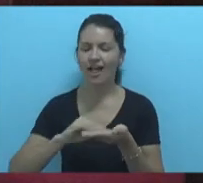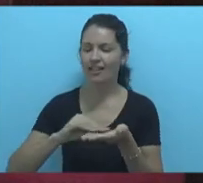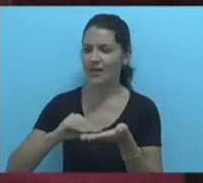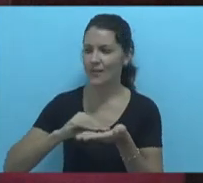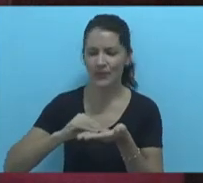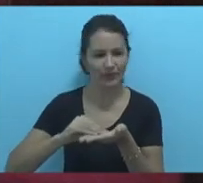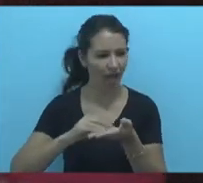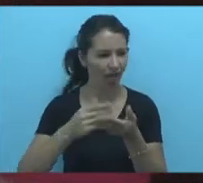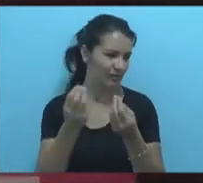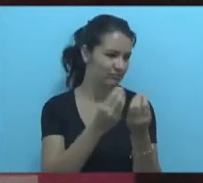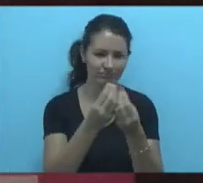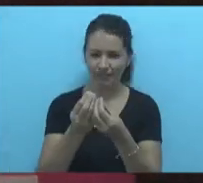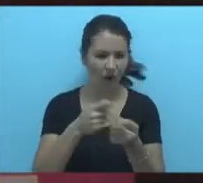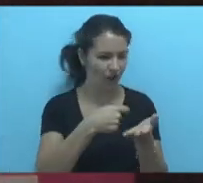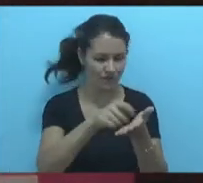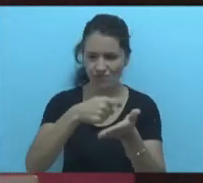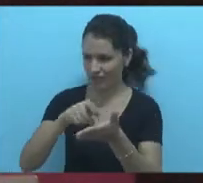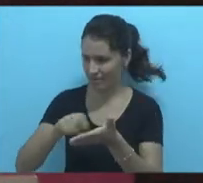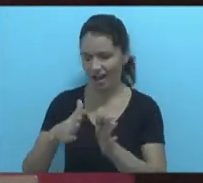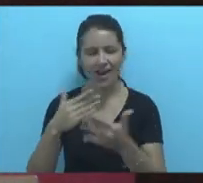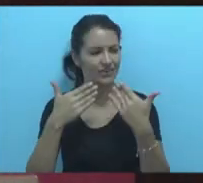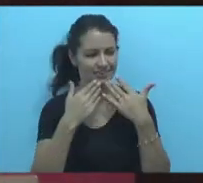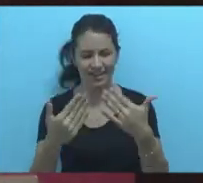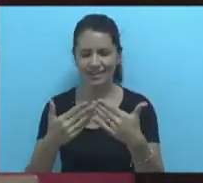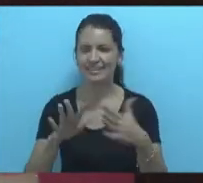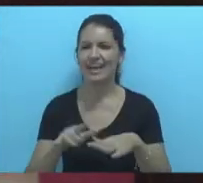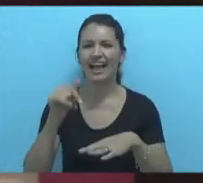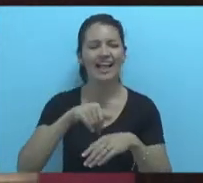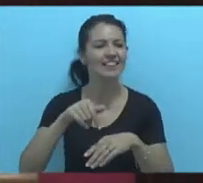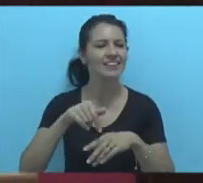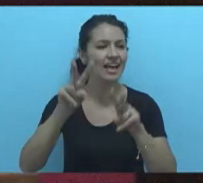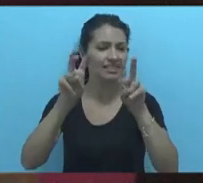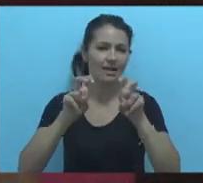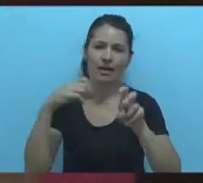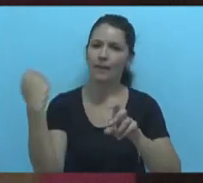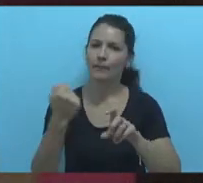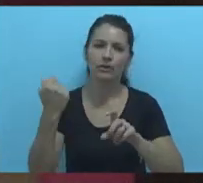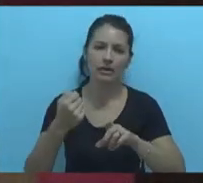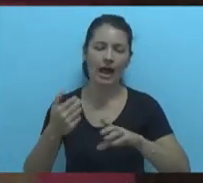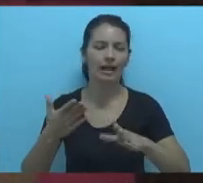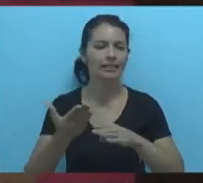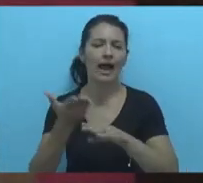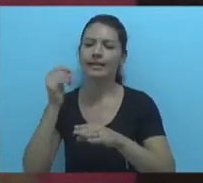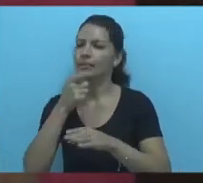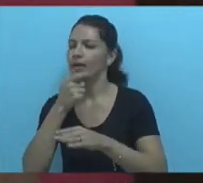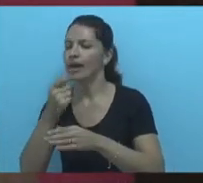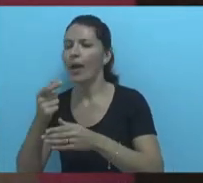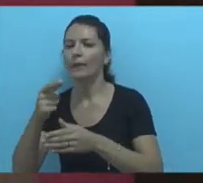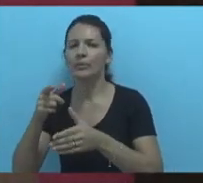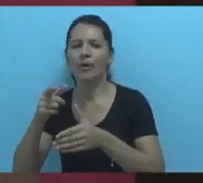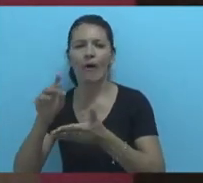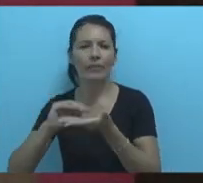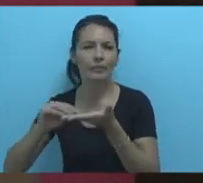la firma. Es un tema que me parece que es sumamente trascendente, así como planteó Puyaro también